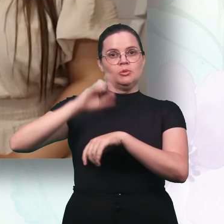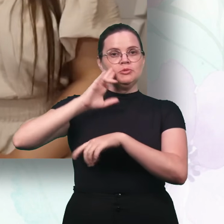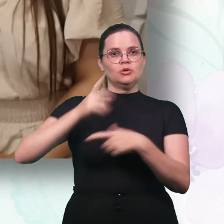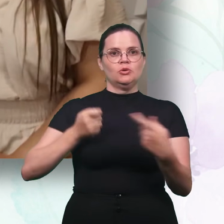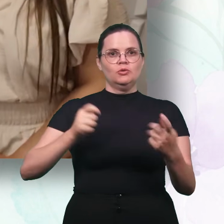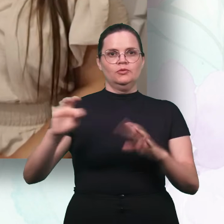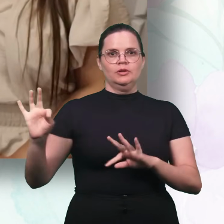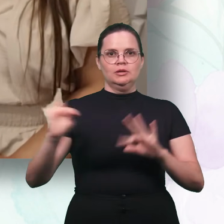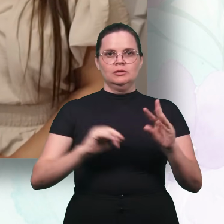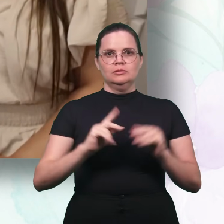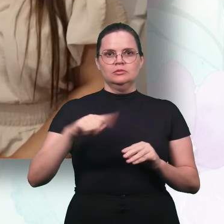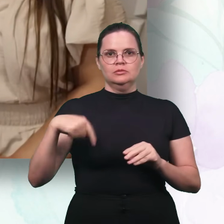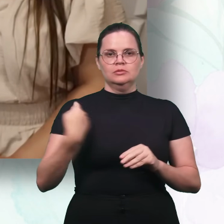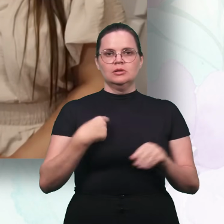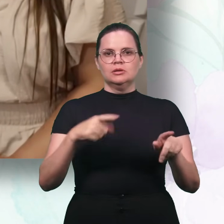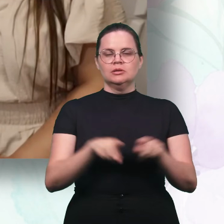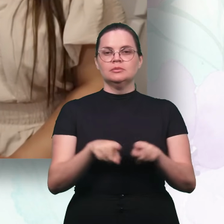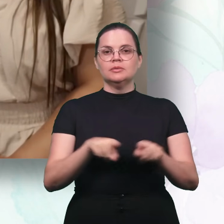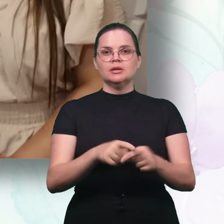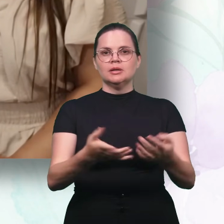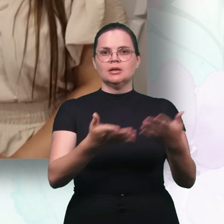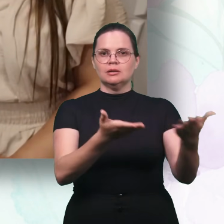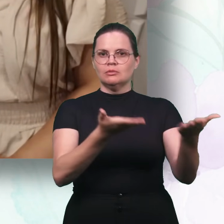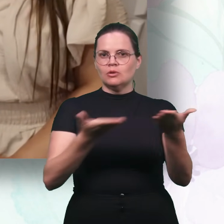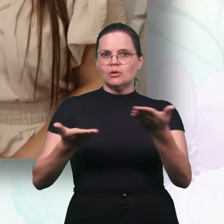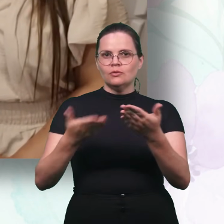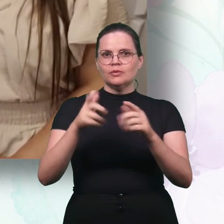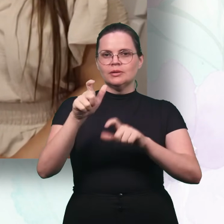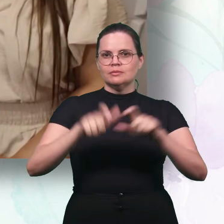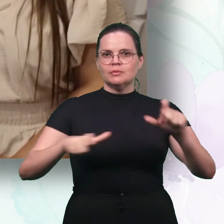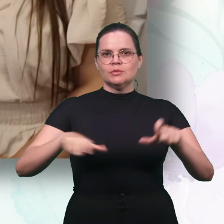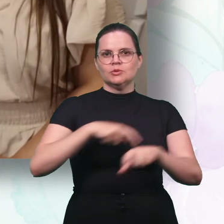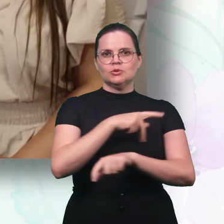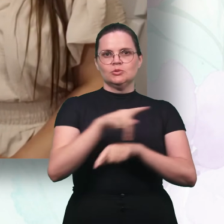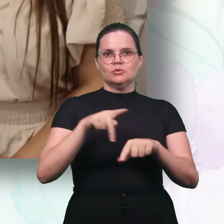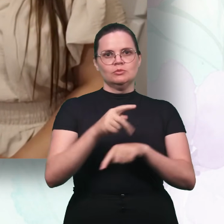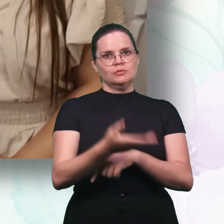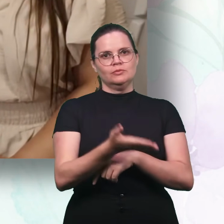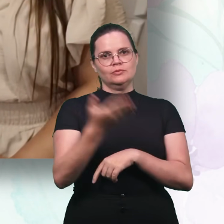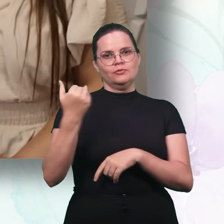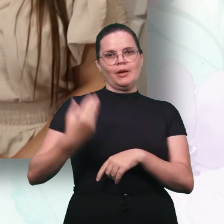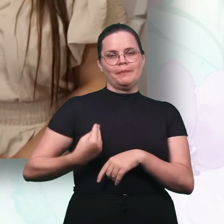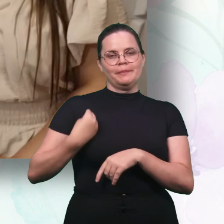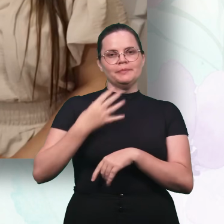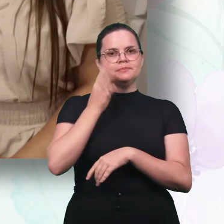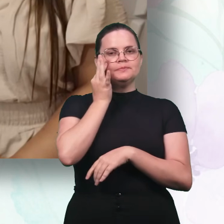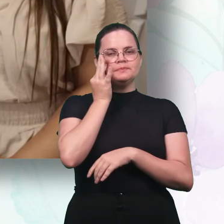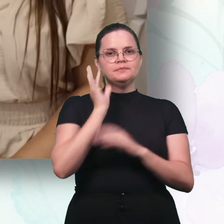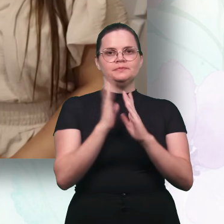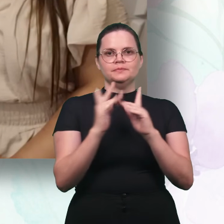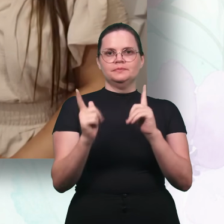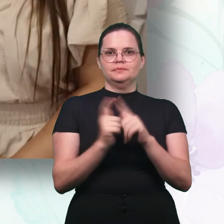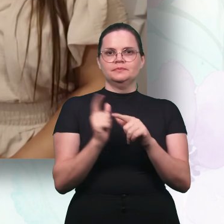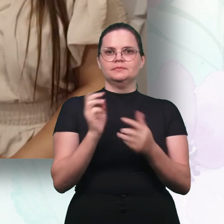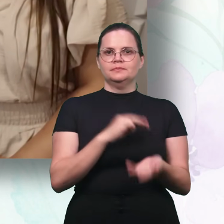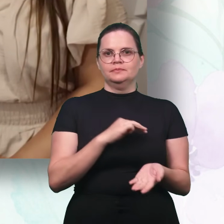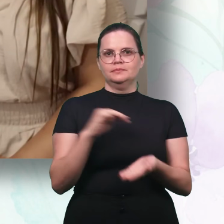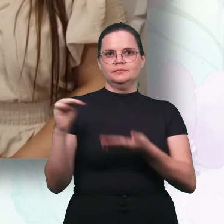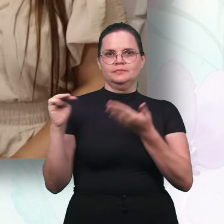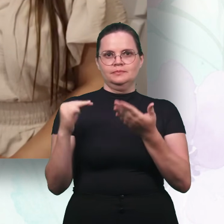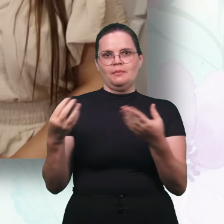queremos dejar una invitación para todas las personas de nuestro país para que puedan participar de